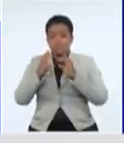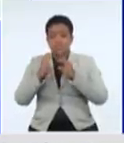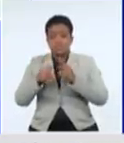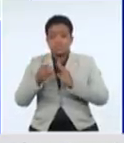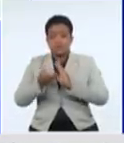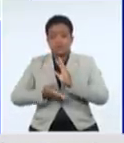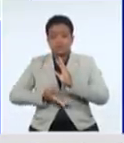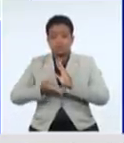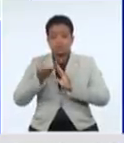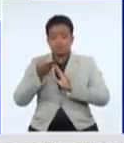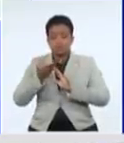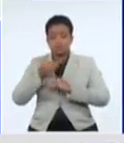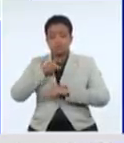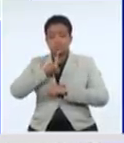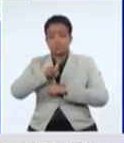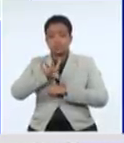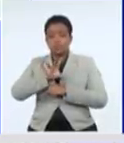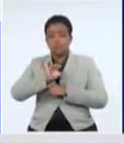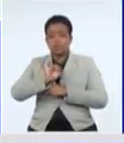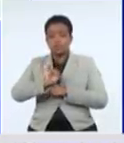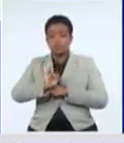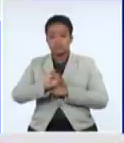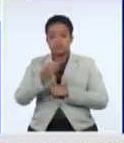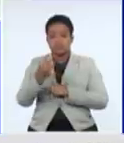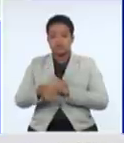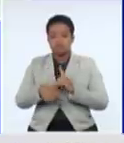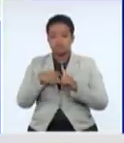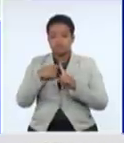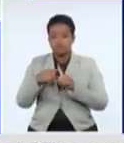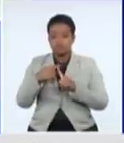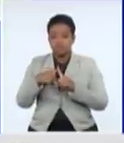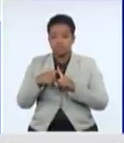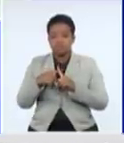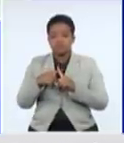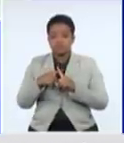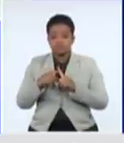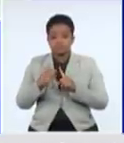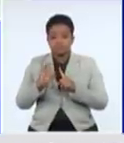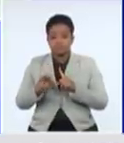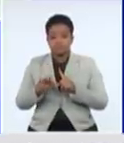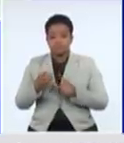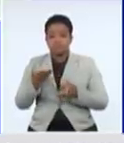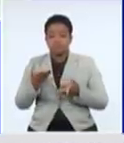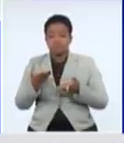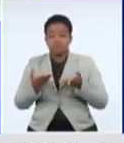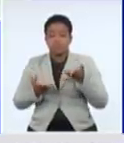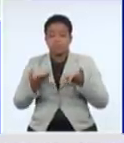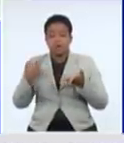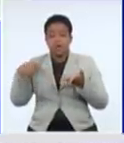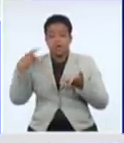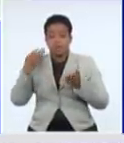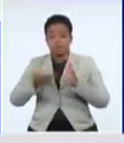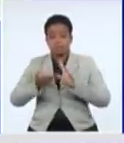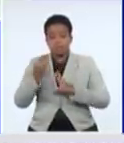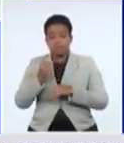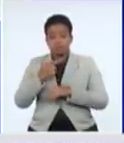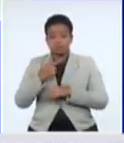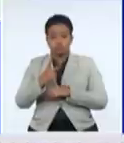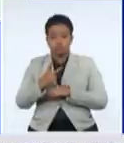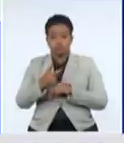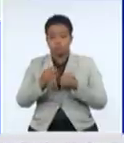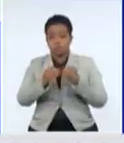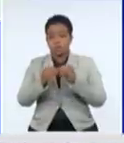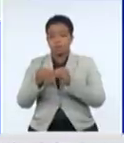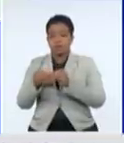contagio, 147 casos autóctonos, 2 más en relación con la jornada precedente y con una transmisión